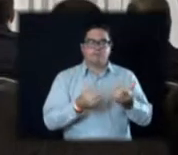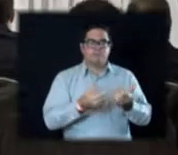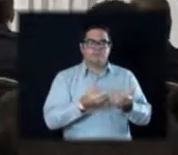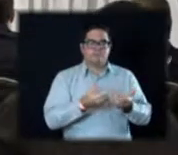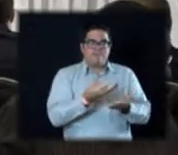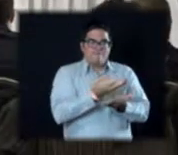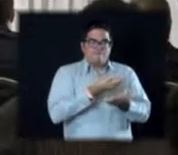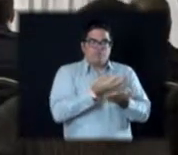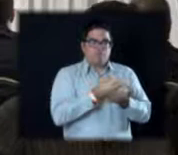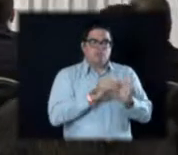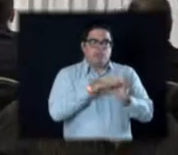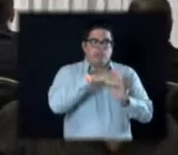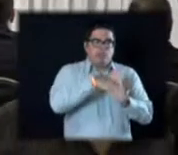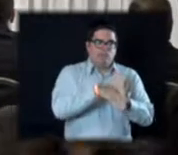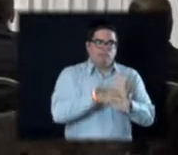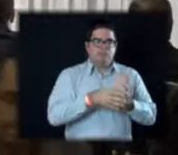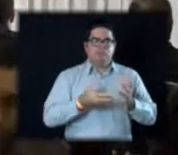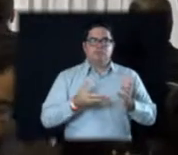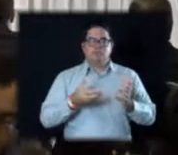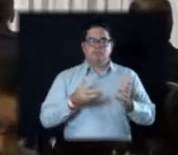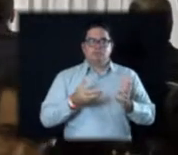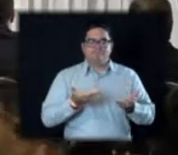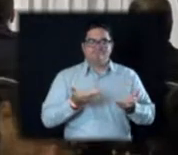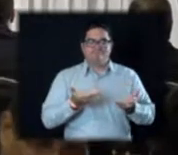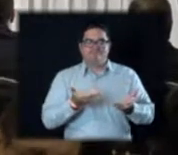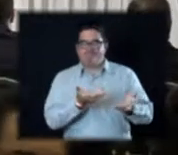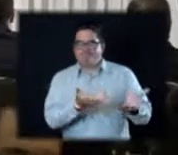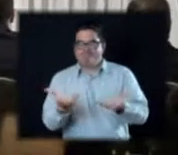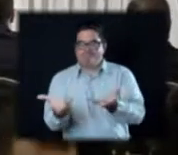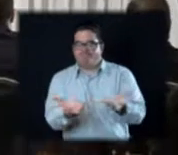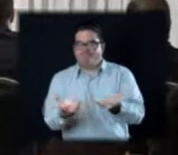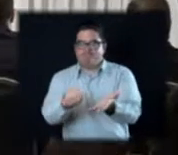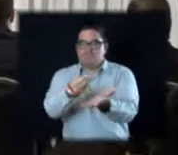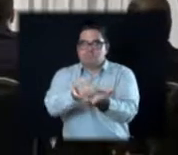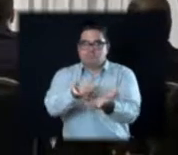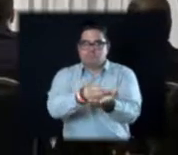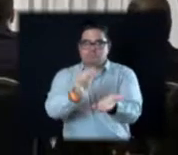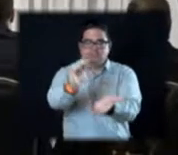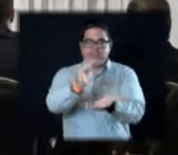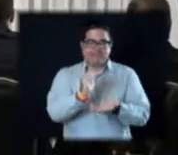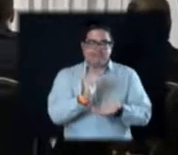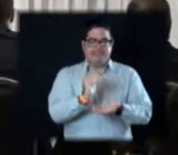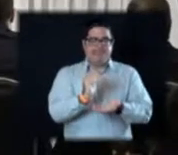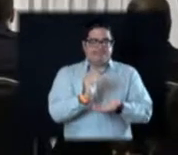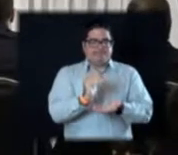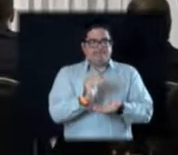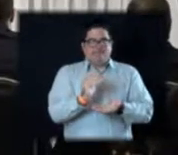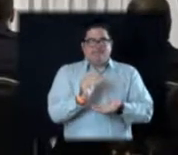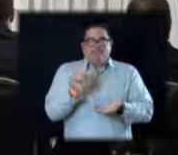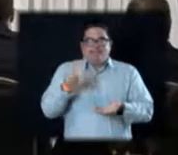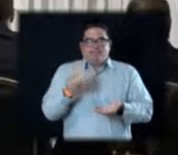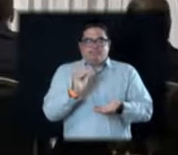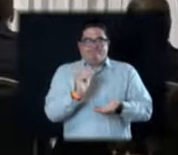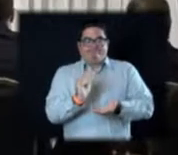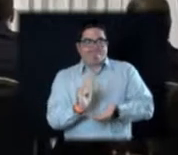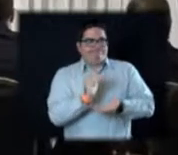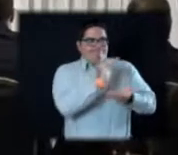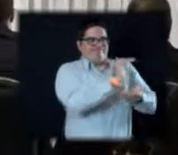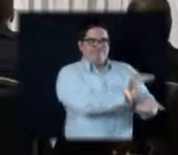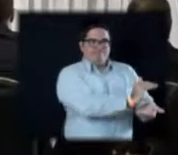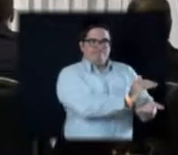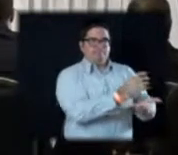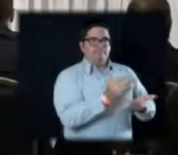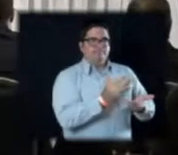de necesidad económica, tienen que considerarlo como dinero que pueden utilizar para otros propósitos. Lo mismo para